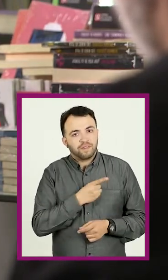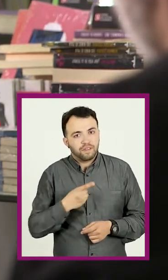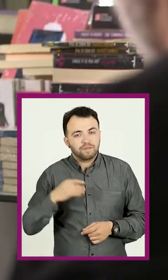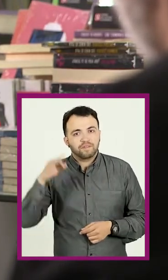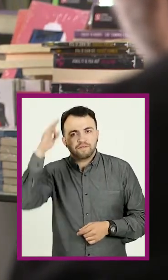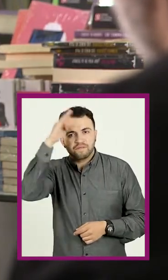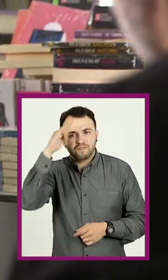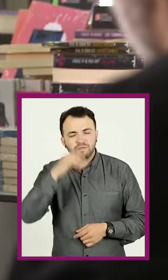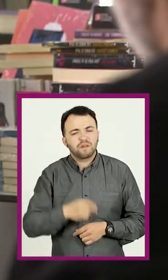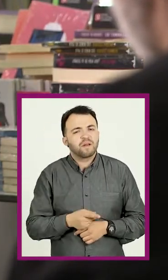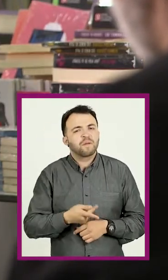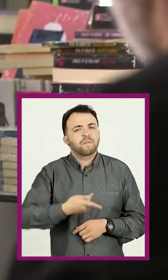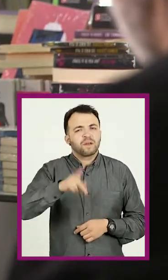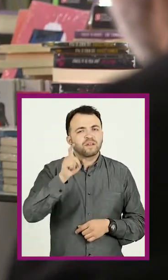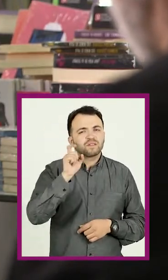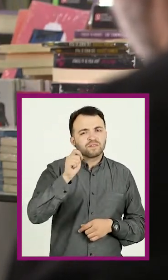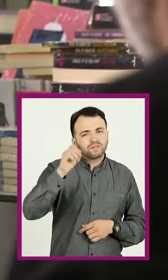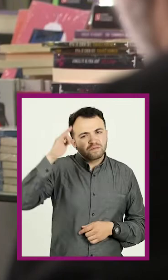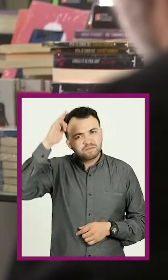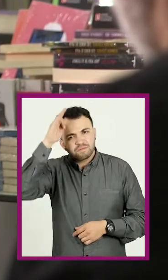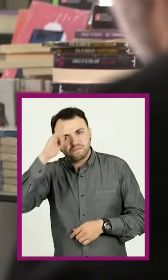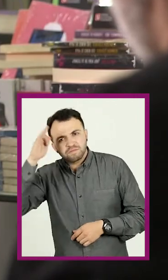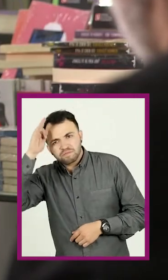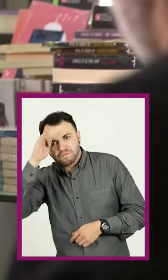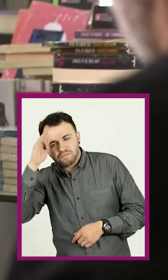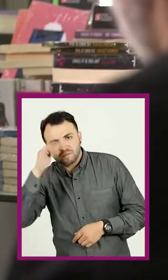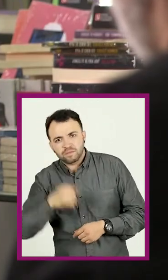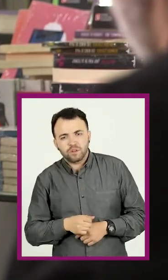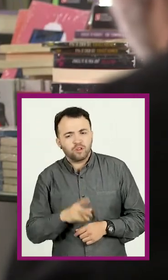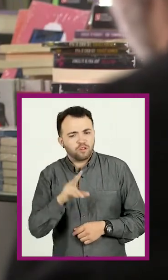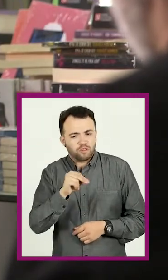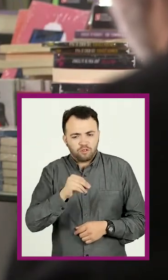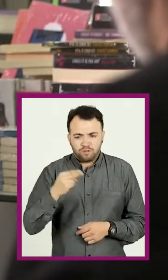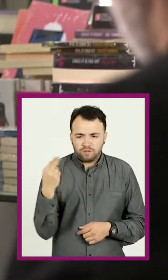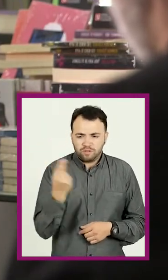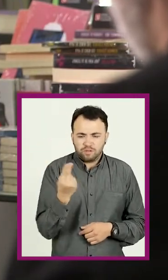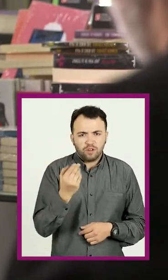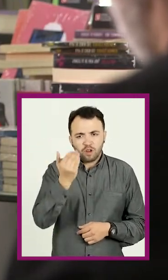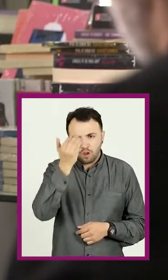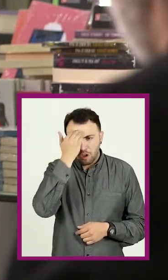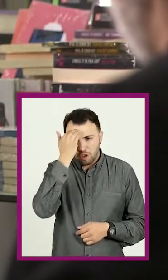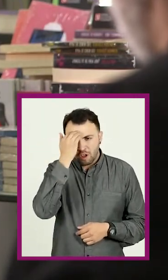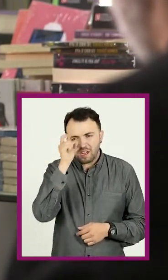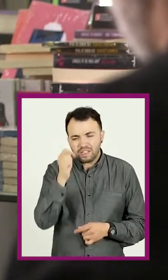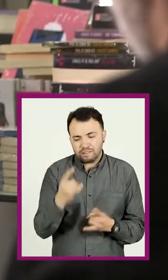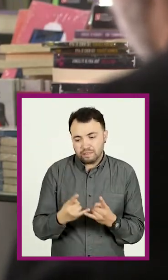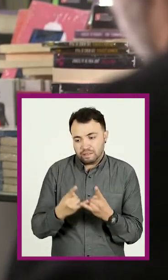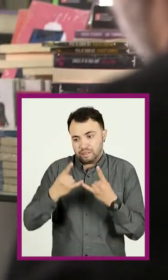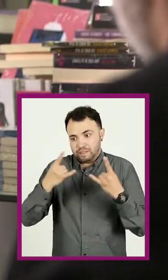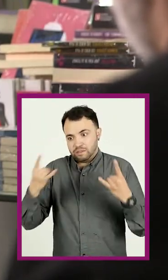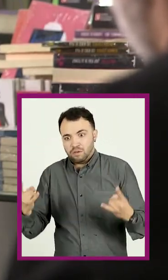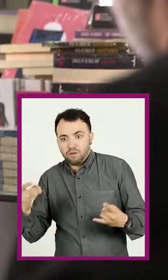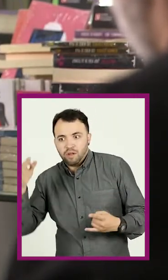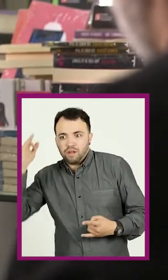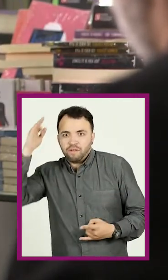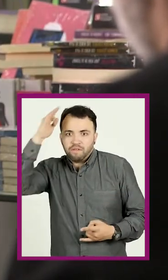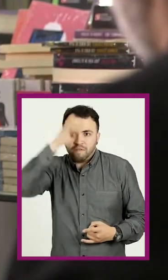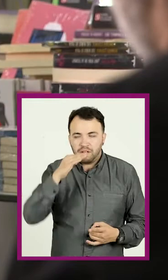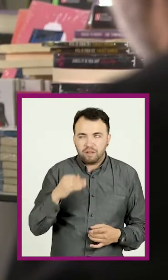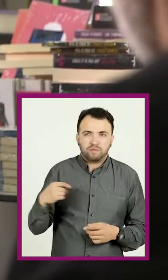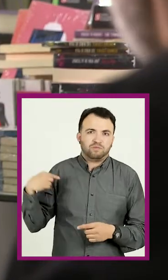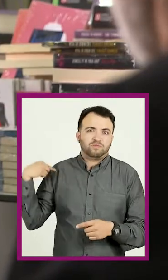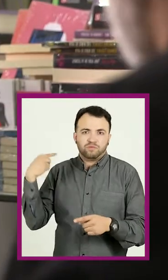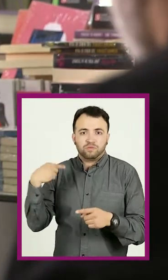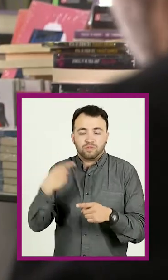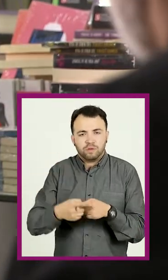ser filósofo? No necesariamente que conozcan la historia de la filosofía, las obras clásicas, que siempre es